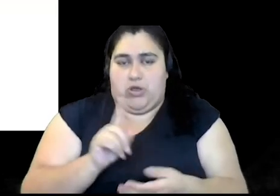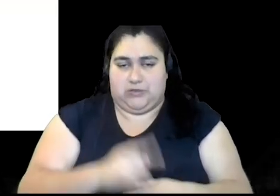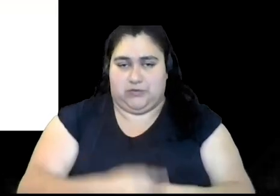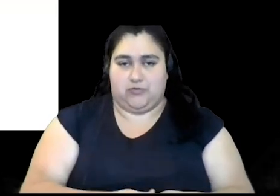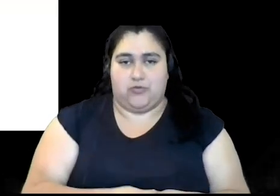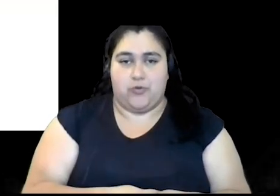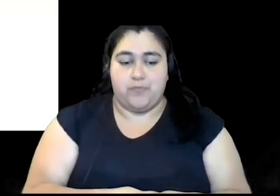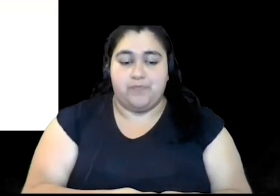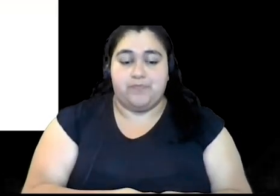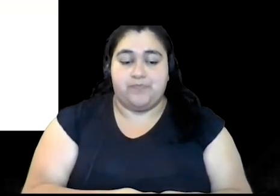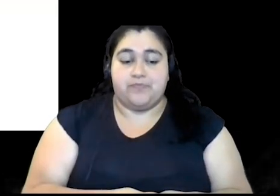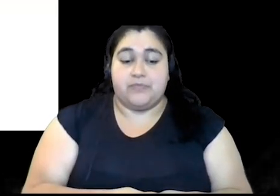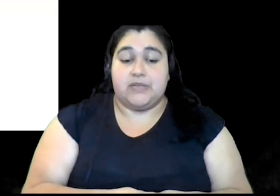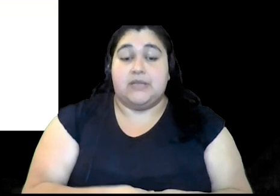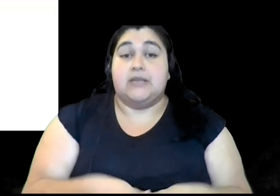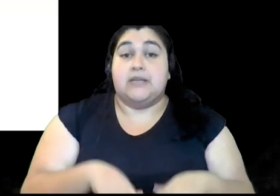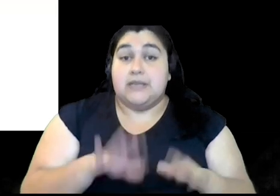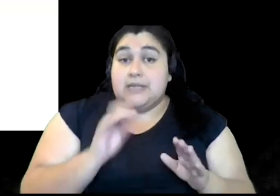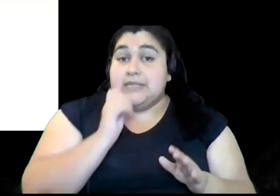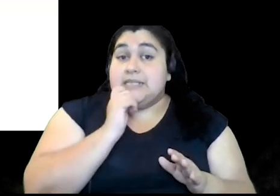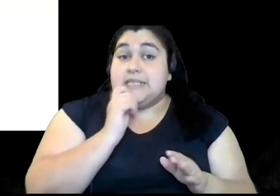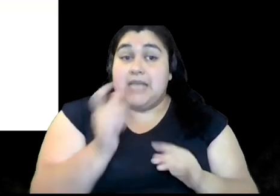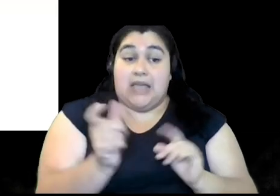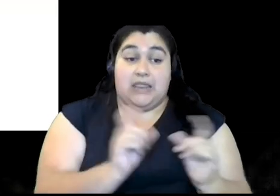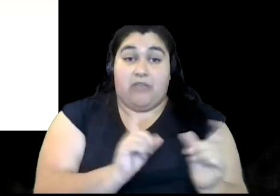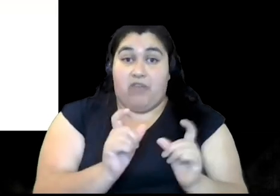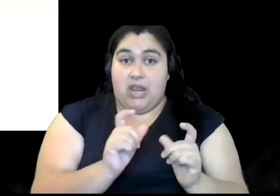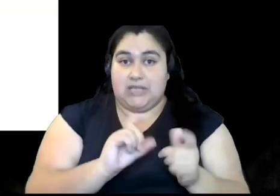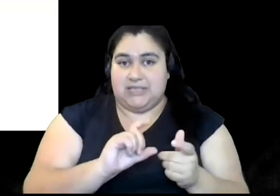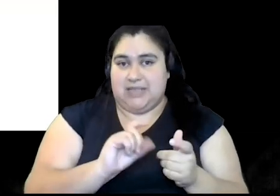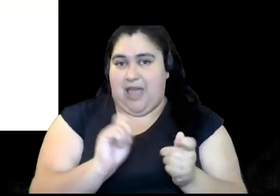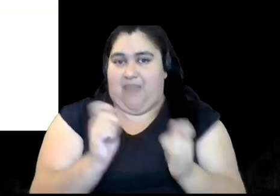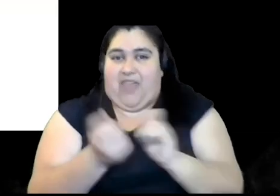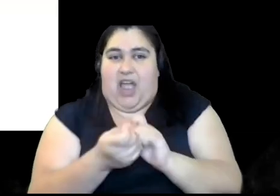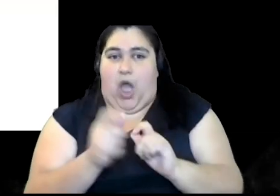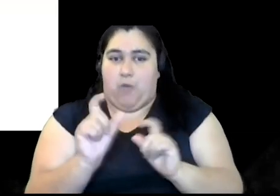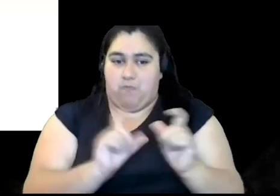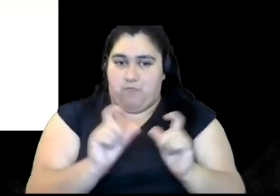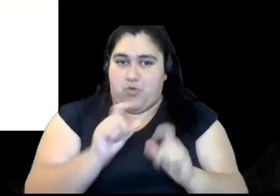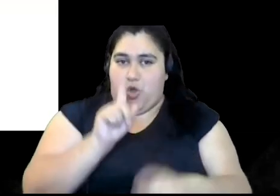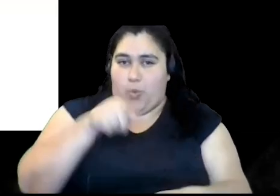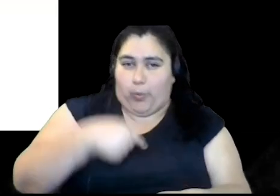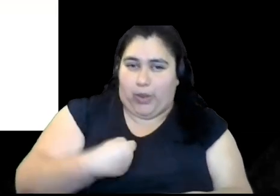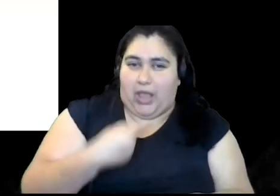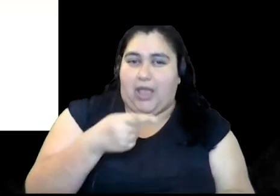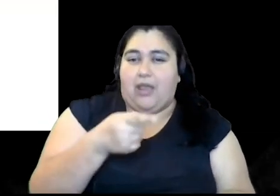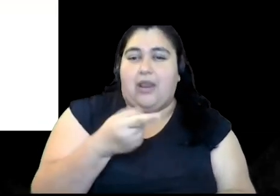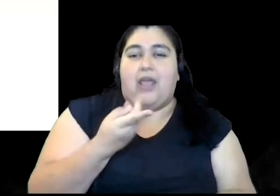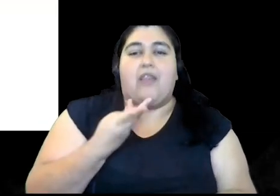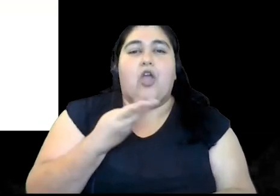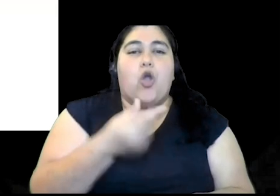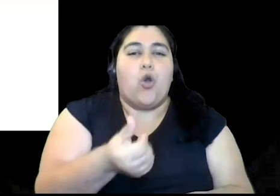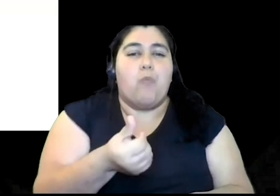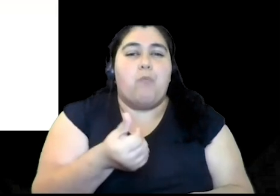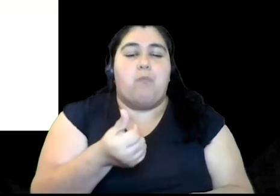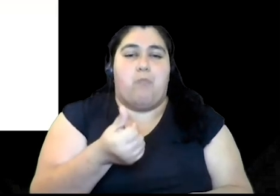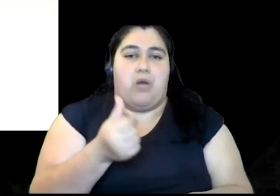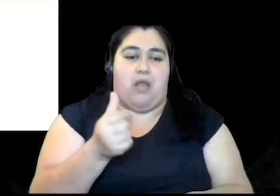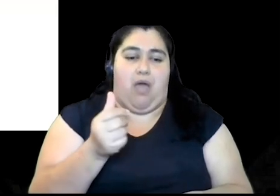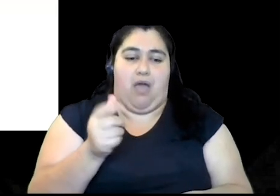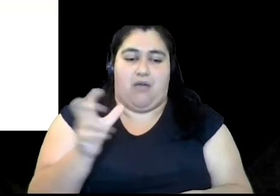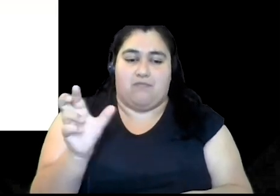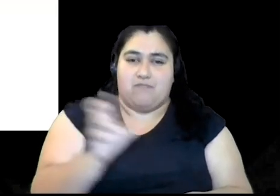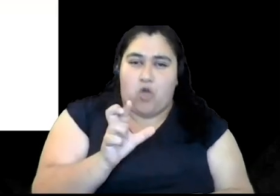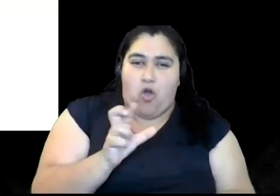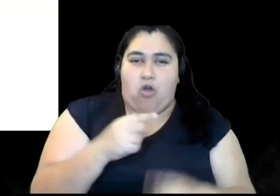ganancias. Pero si esa diferencia de cambio es producto de compra de moneda que